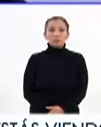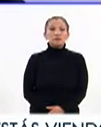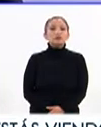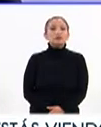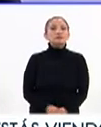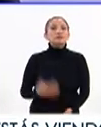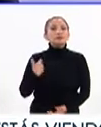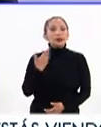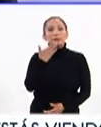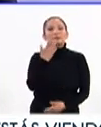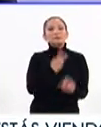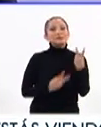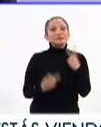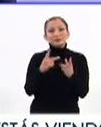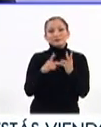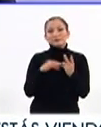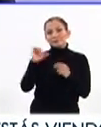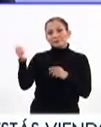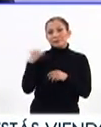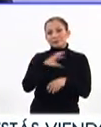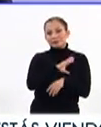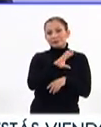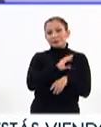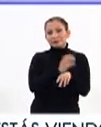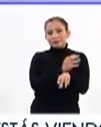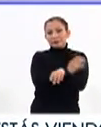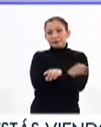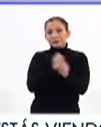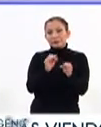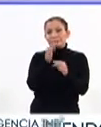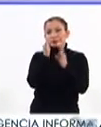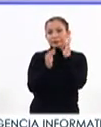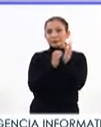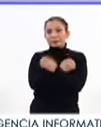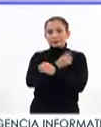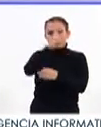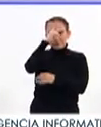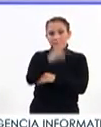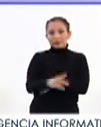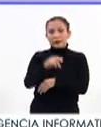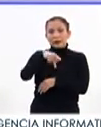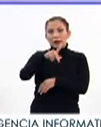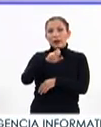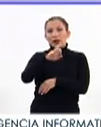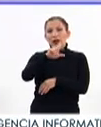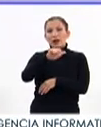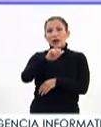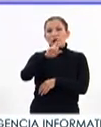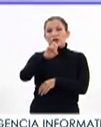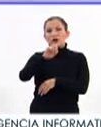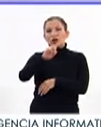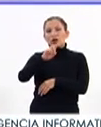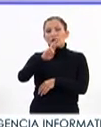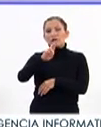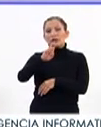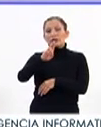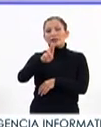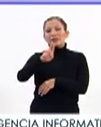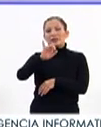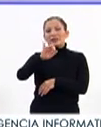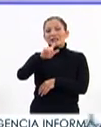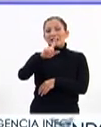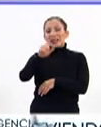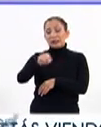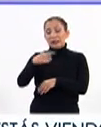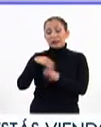Y le damos la bienvenida a otra queridísima compañera de la Agencia Informativa de Educación, Carla Rodríguez. Usted ya la conoce y ella nos preparó